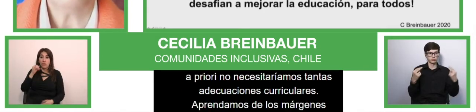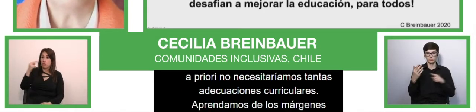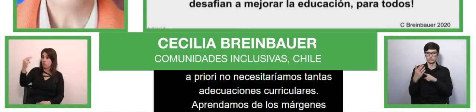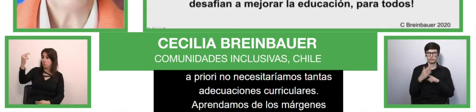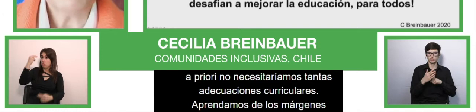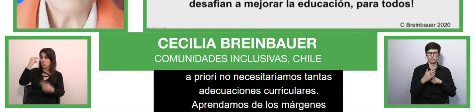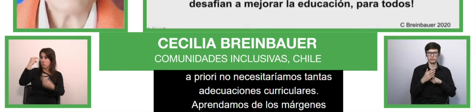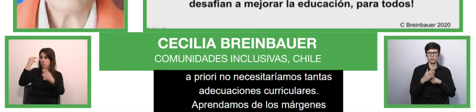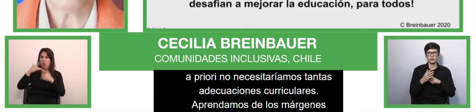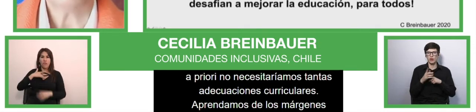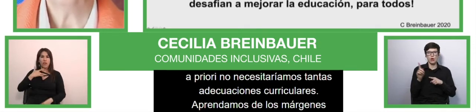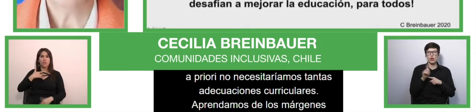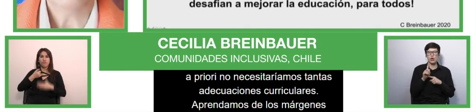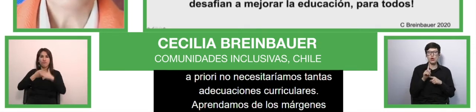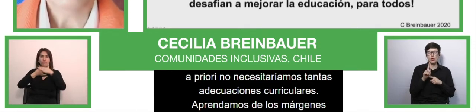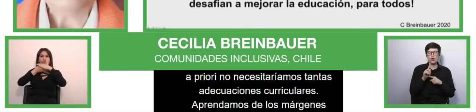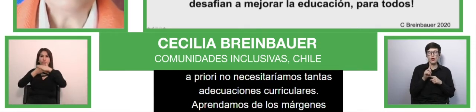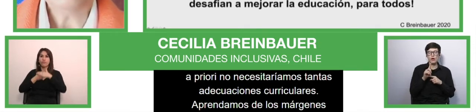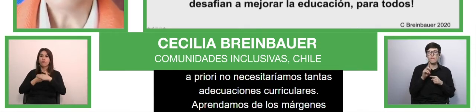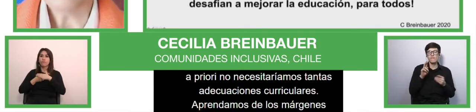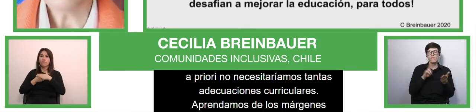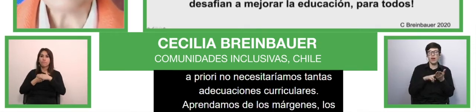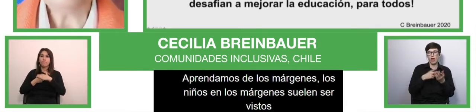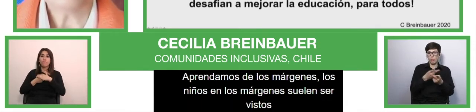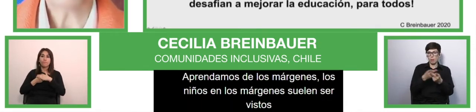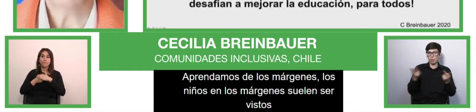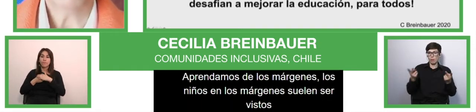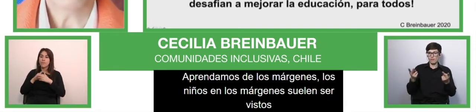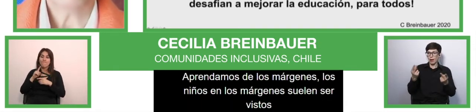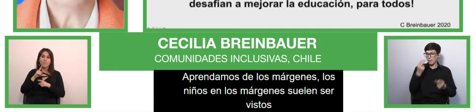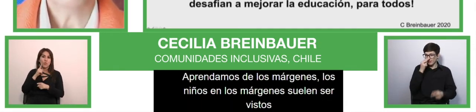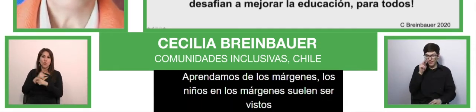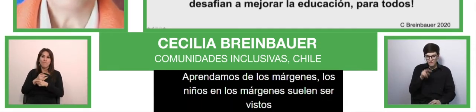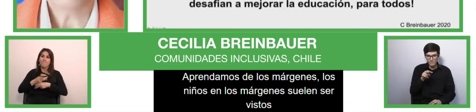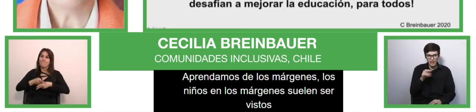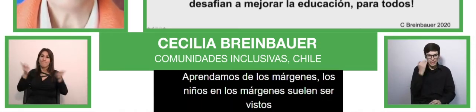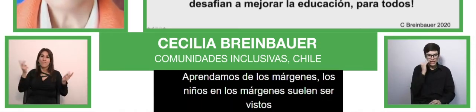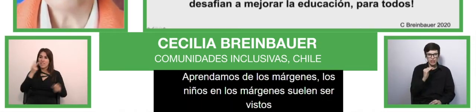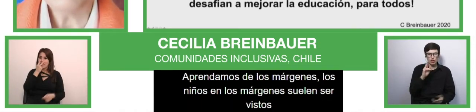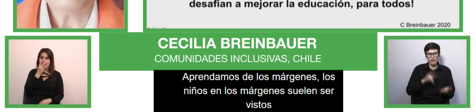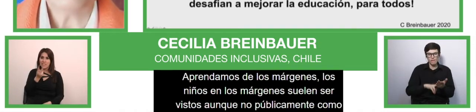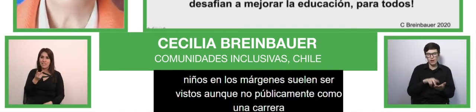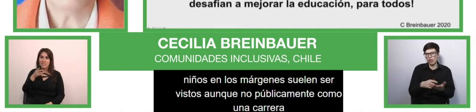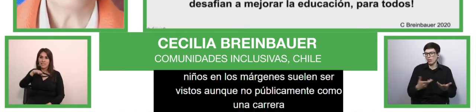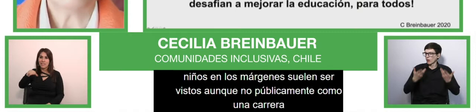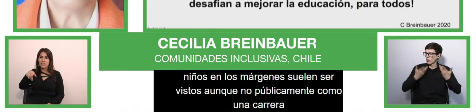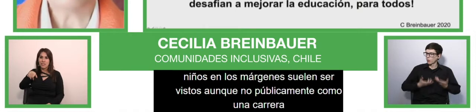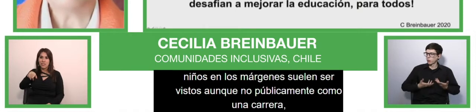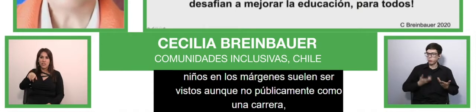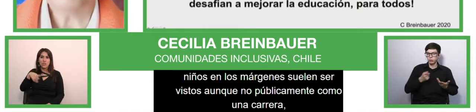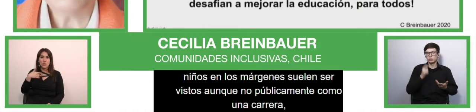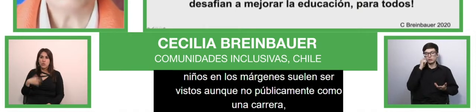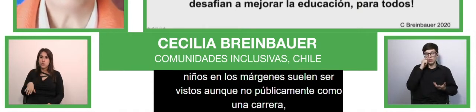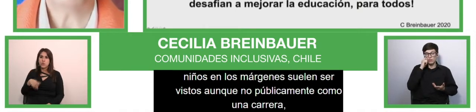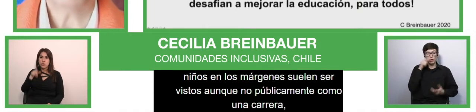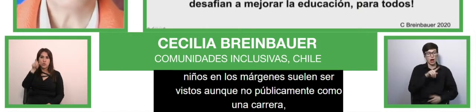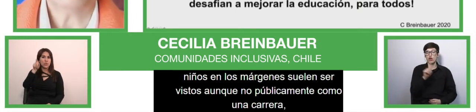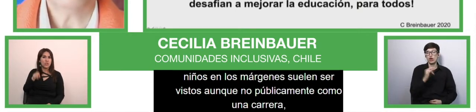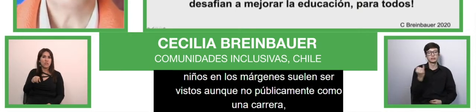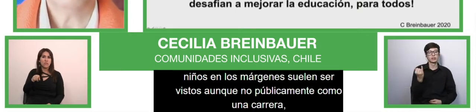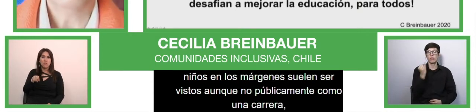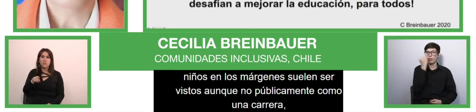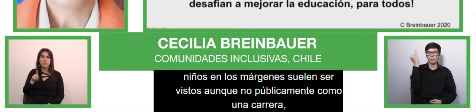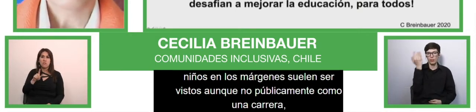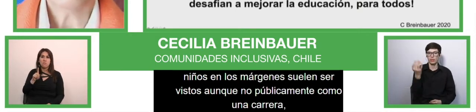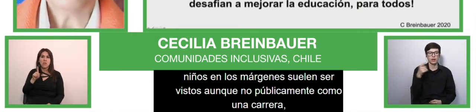públicamente como una carga alguien a quien hay que acomodar alguien que no es independiente quien no es auto